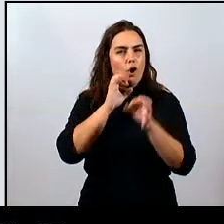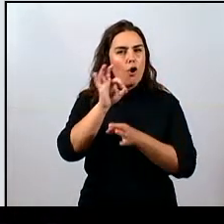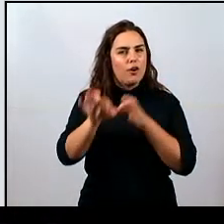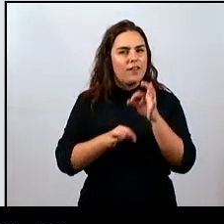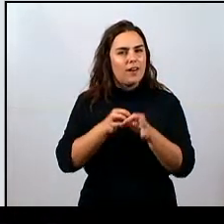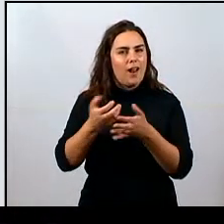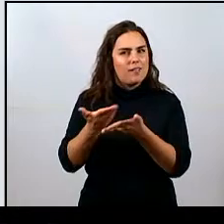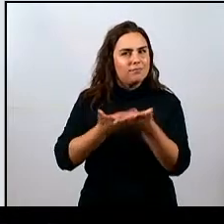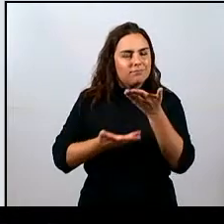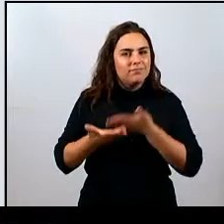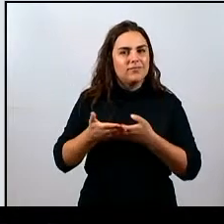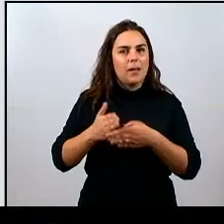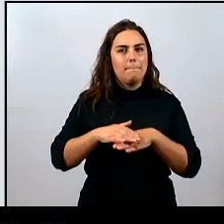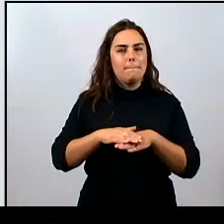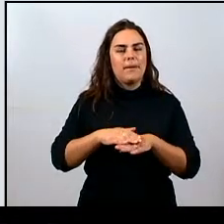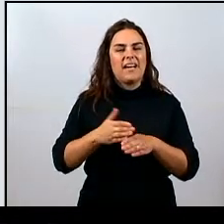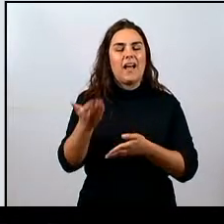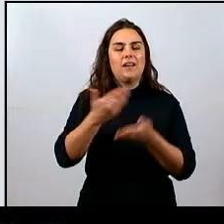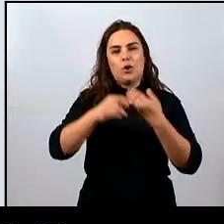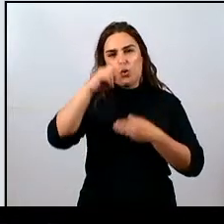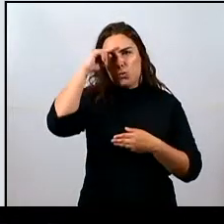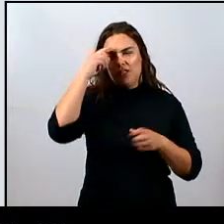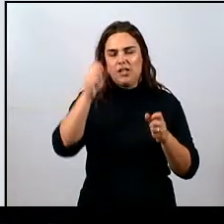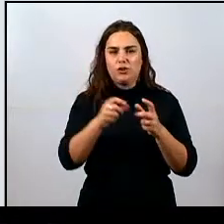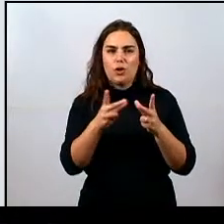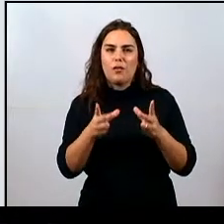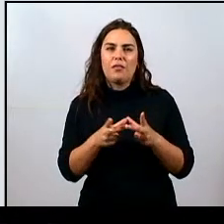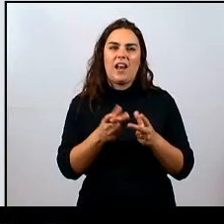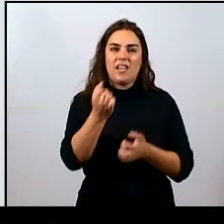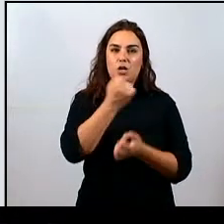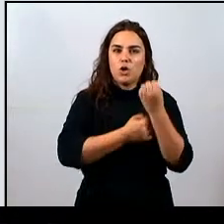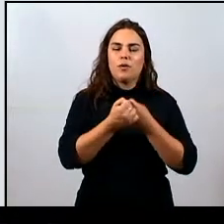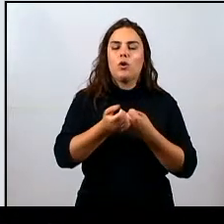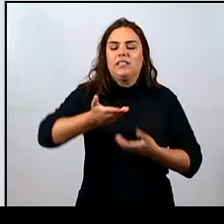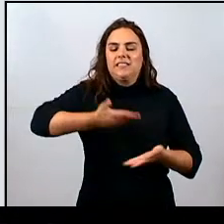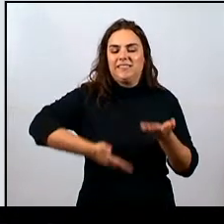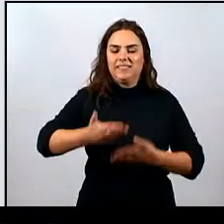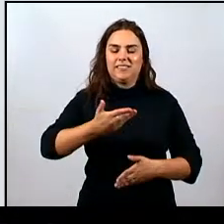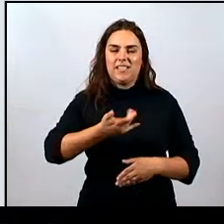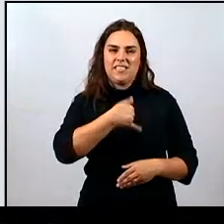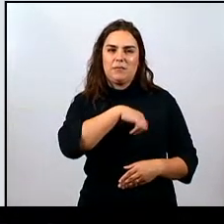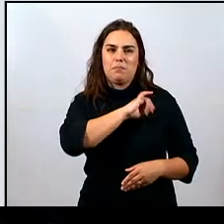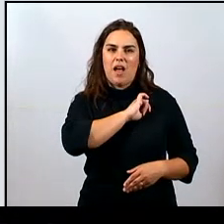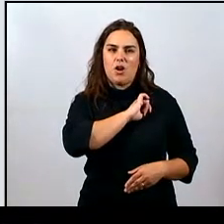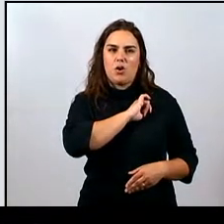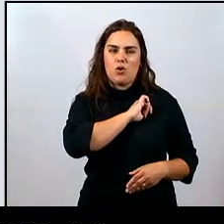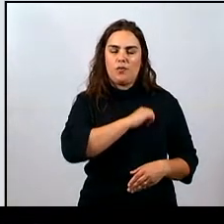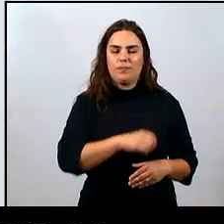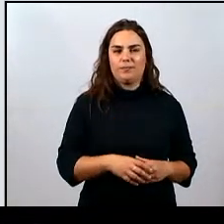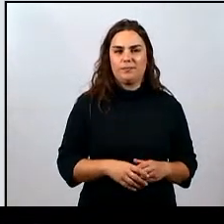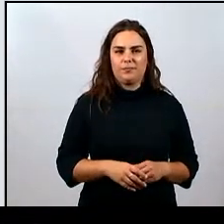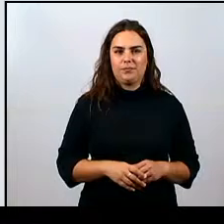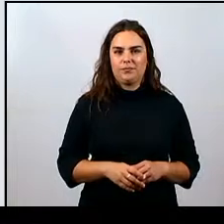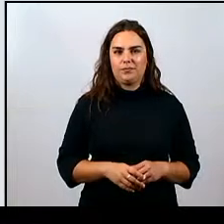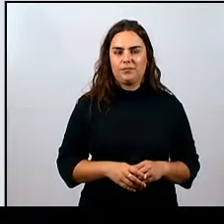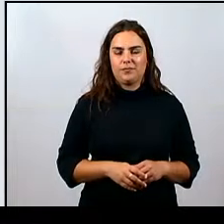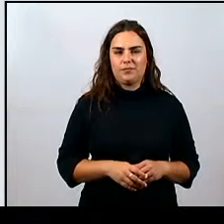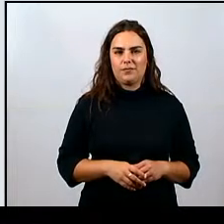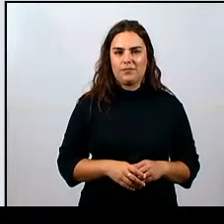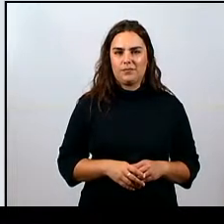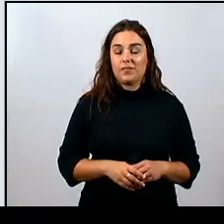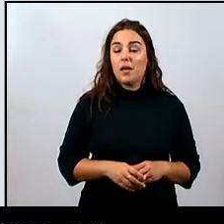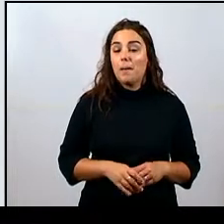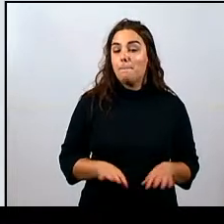impulsar intercambios culturales, sociales y económicos con Hispanoamérica. Por otro lado, no somos